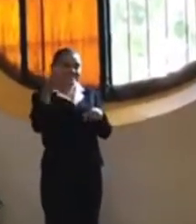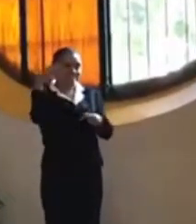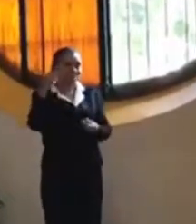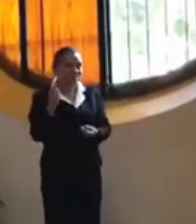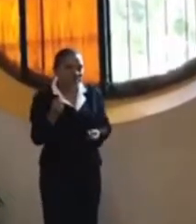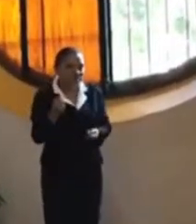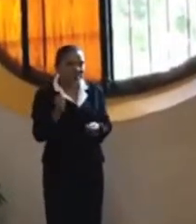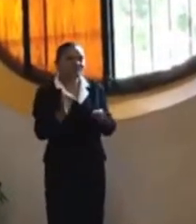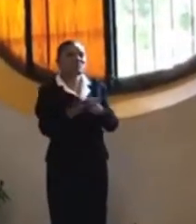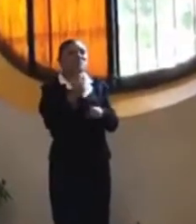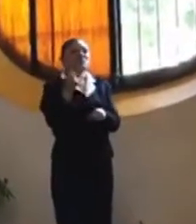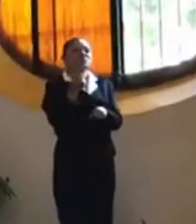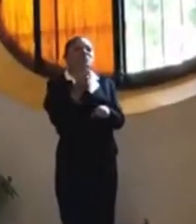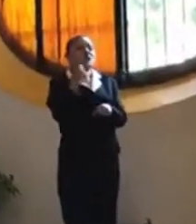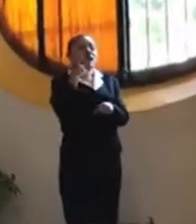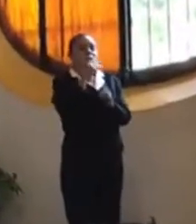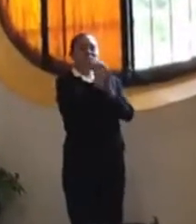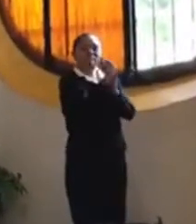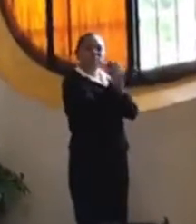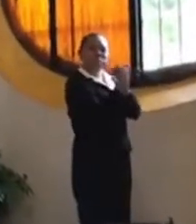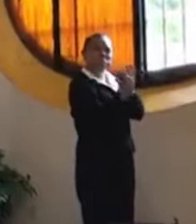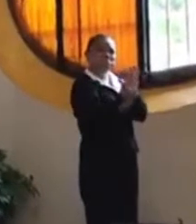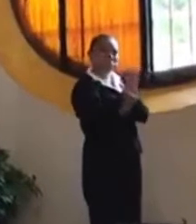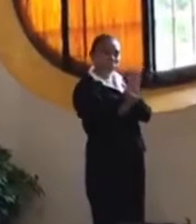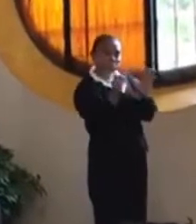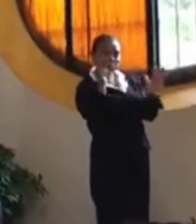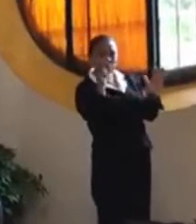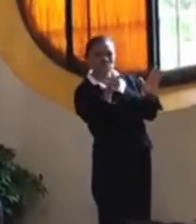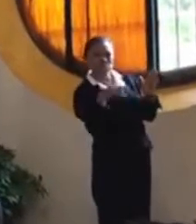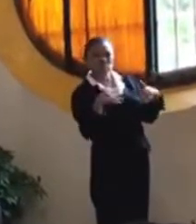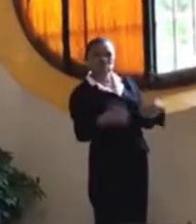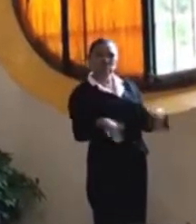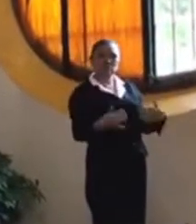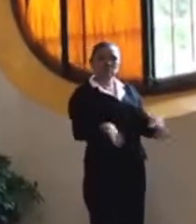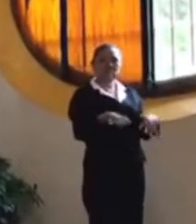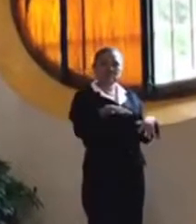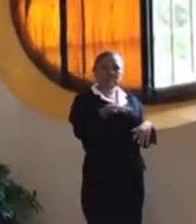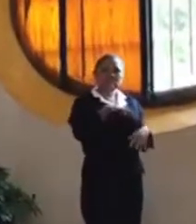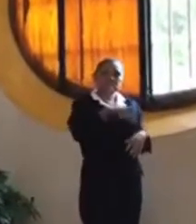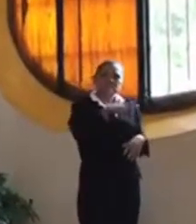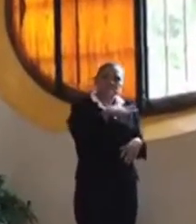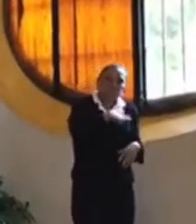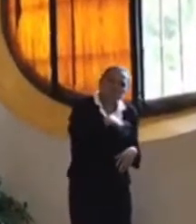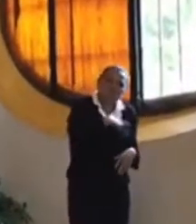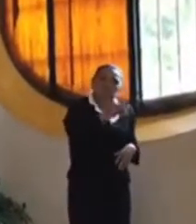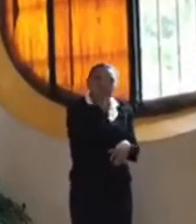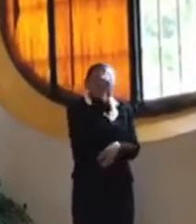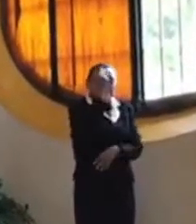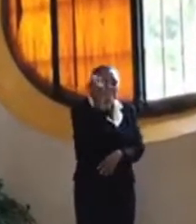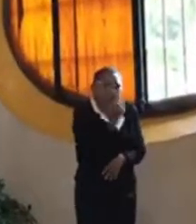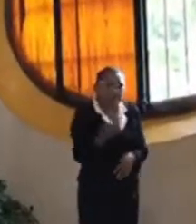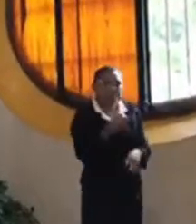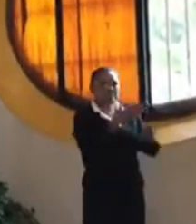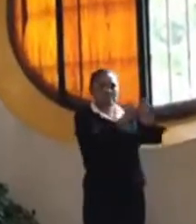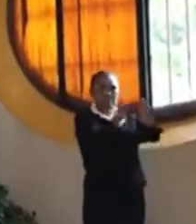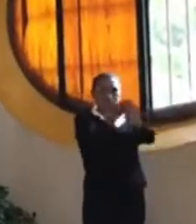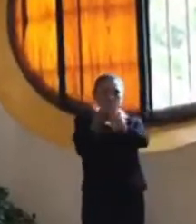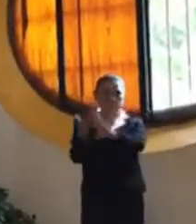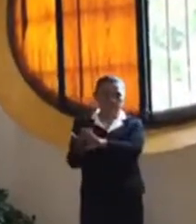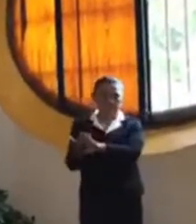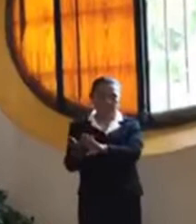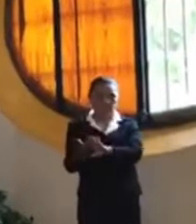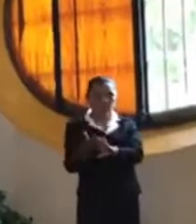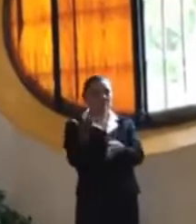de haber enlucido notablemente un flagelo que atentaba